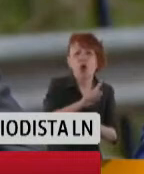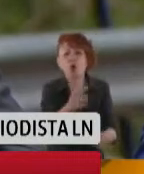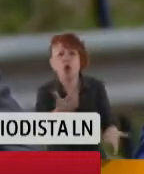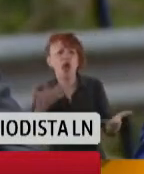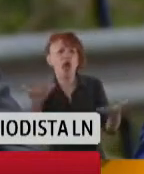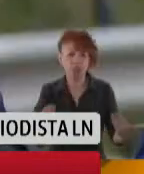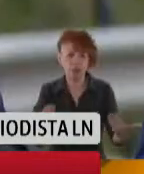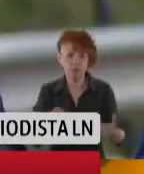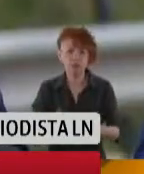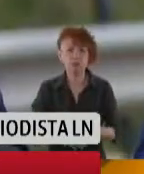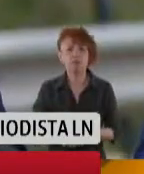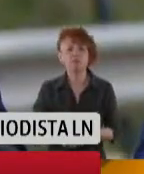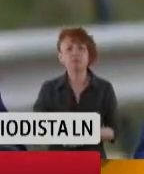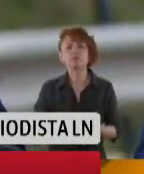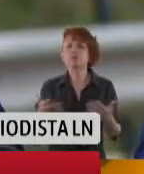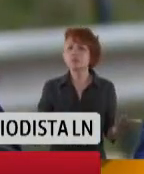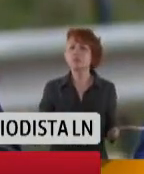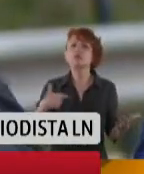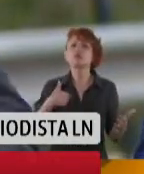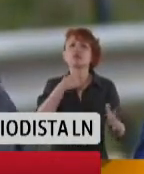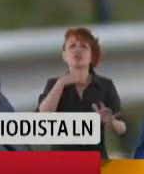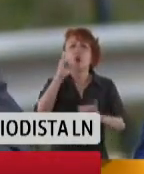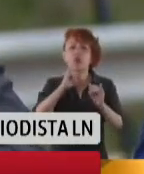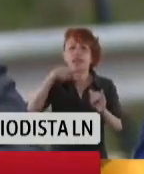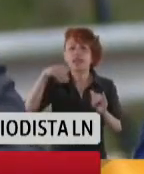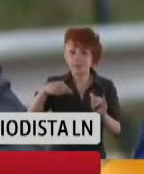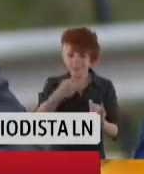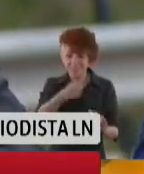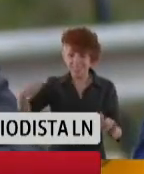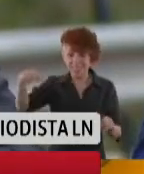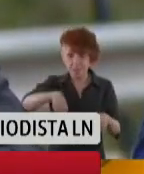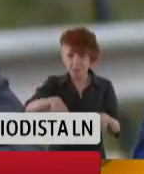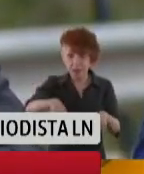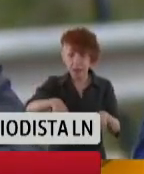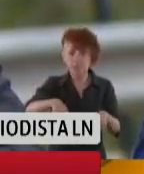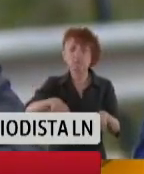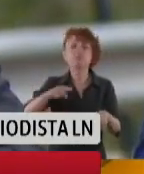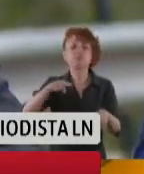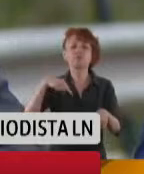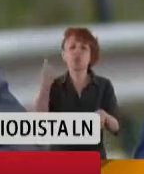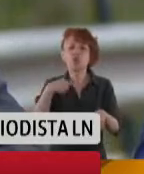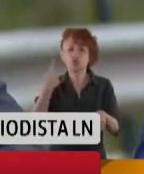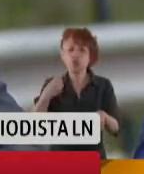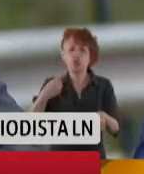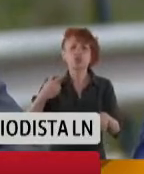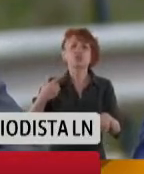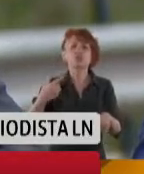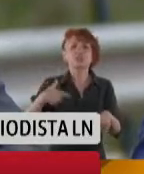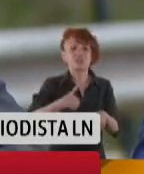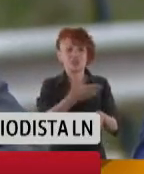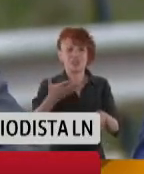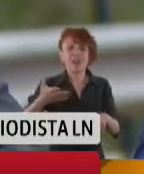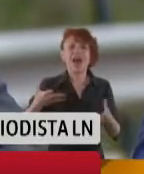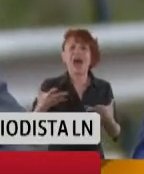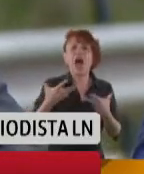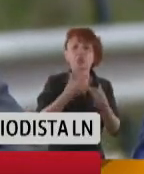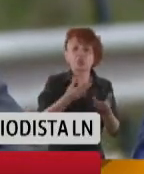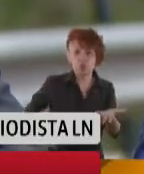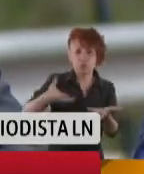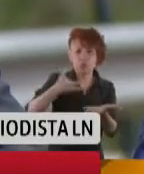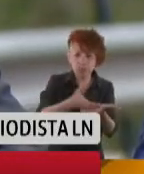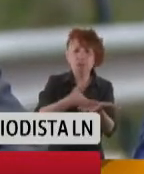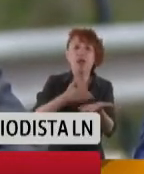es alentadora, digamos. Tenemos una inflación que vuelve a subir, va a volver a subir en febrero y los precios parecen